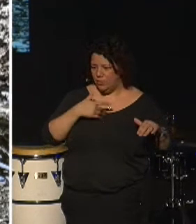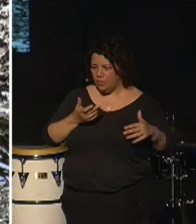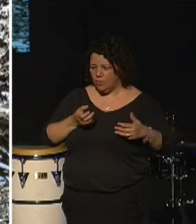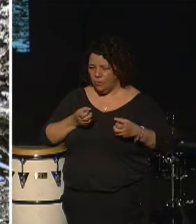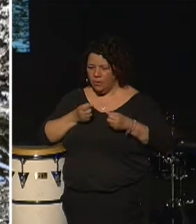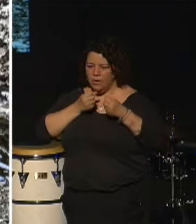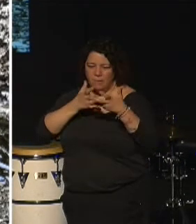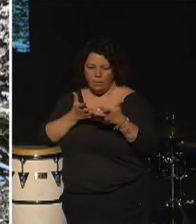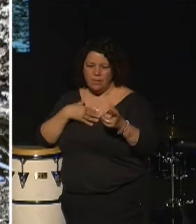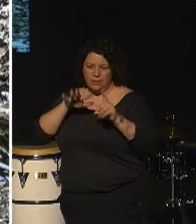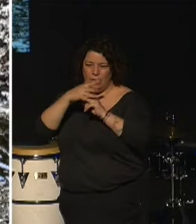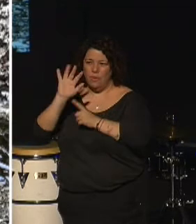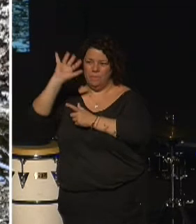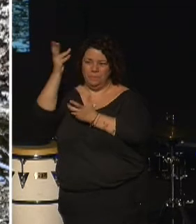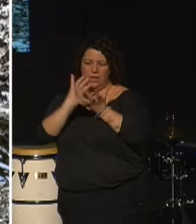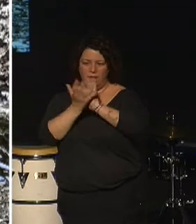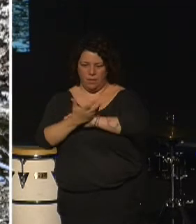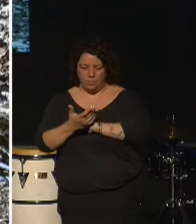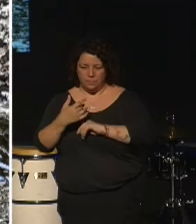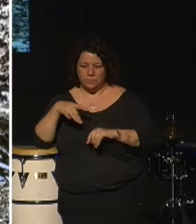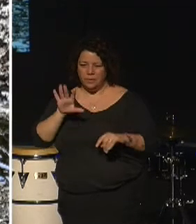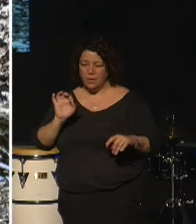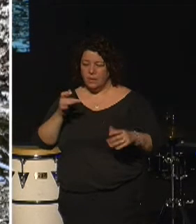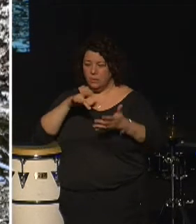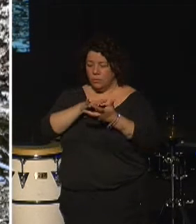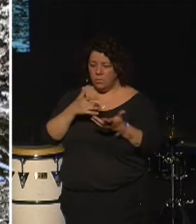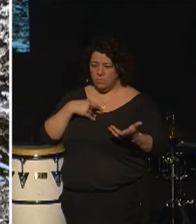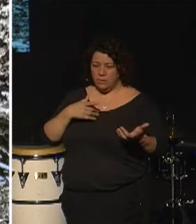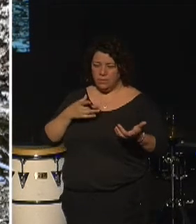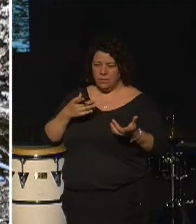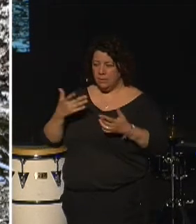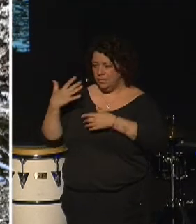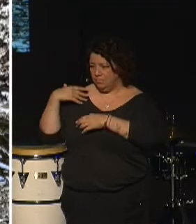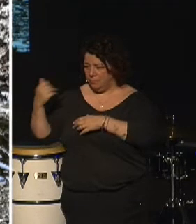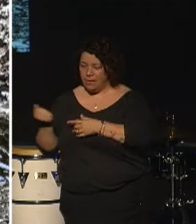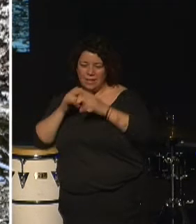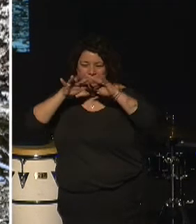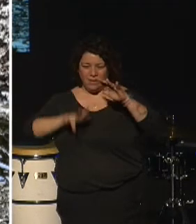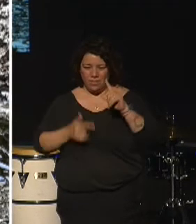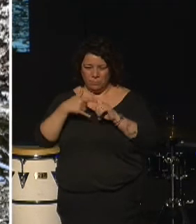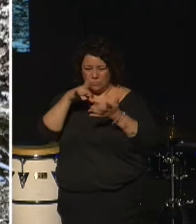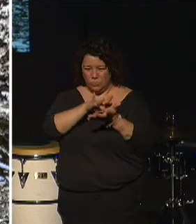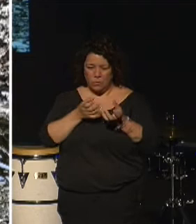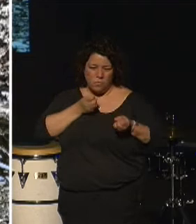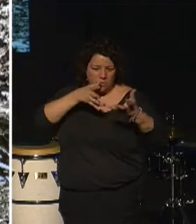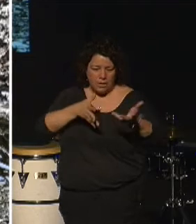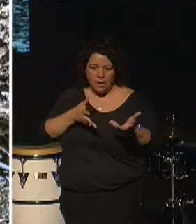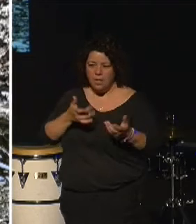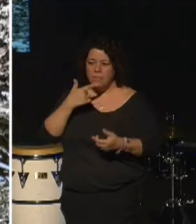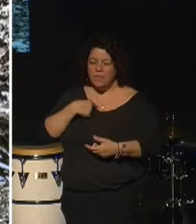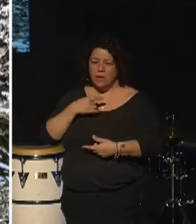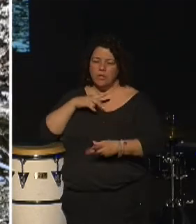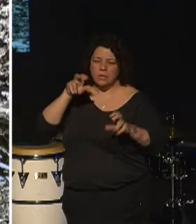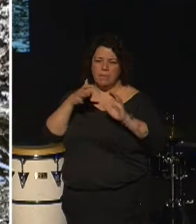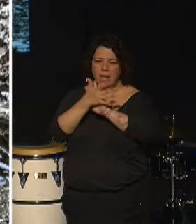situación que hay con el cambio climático, ¿no? Cuando a mí me llamaron para dar una charla en el Desgranando Ciencia, me dijeron que